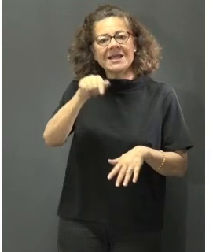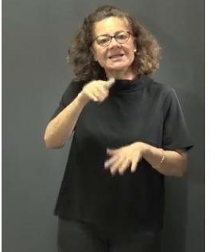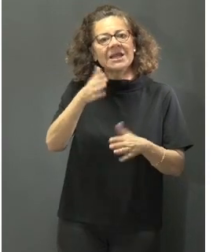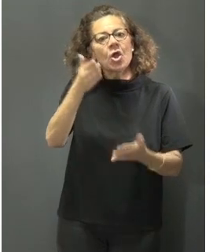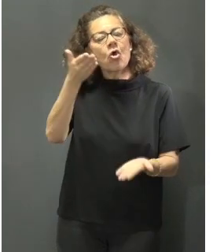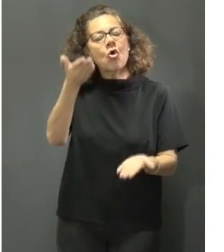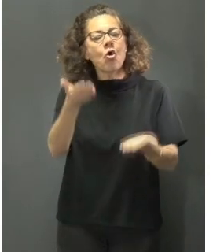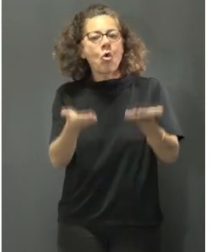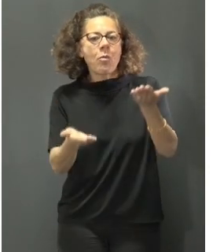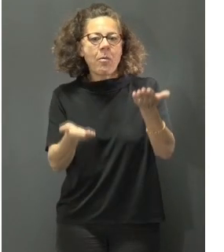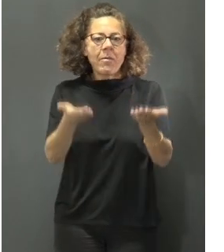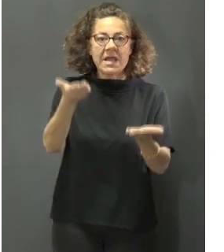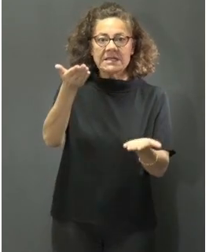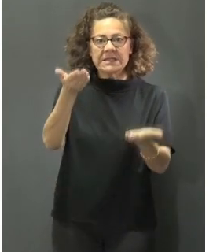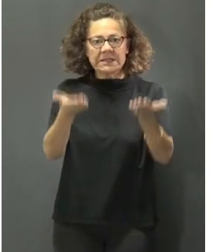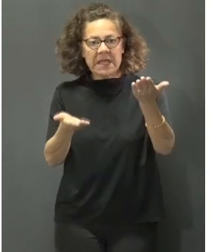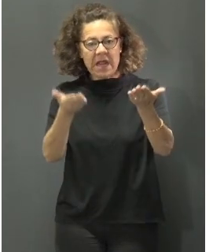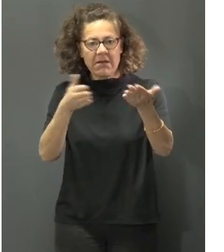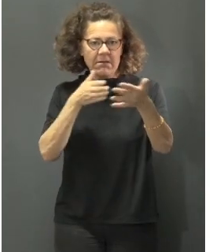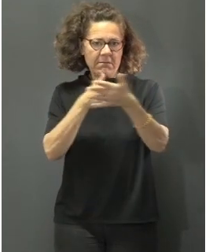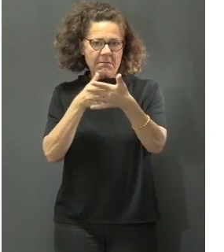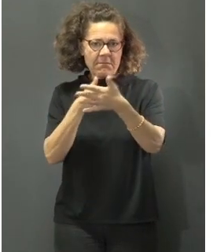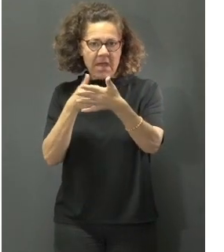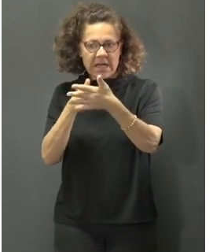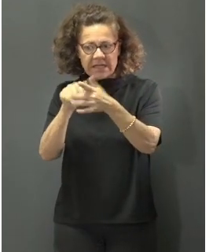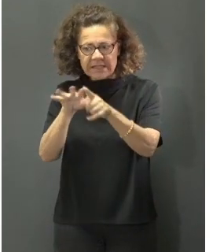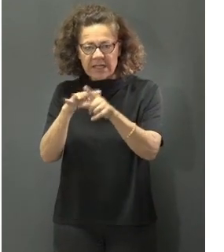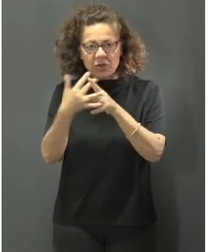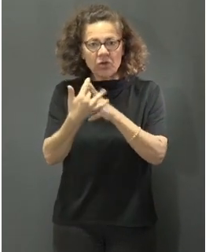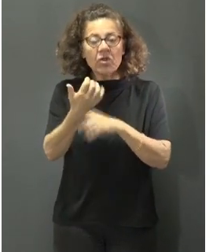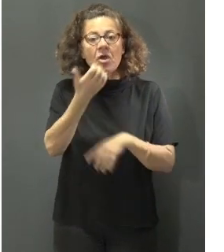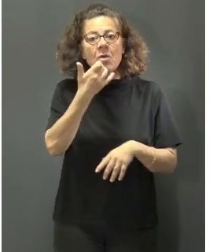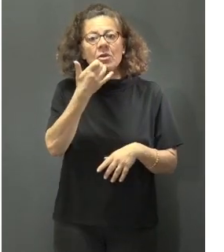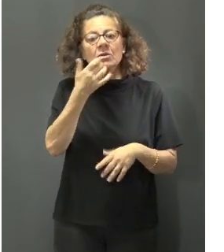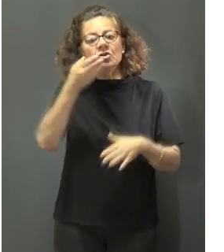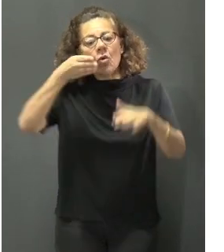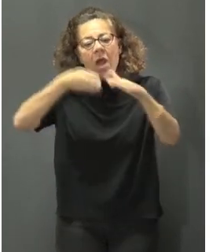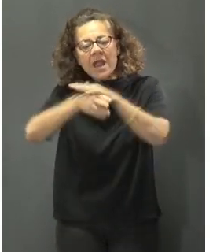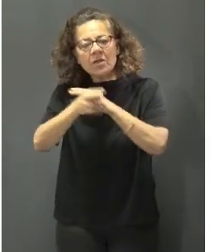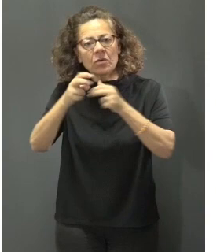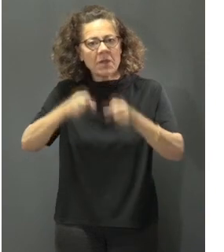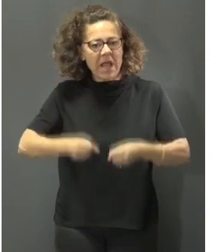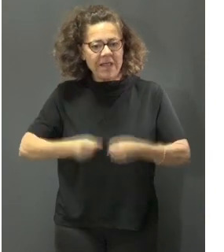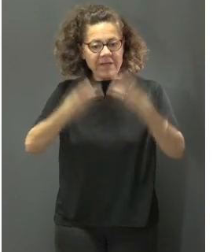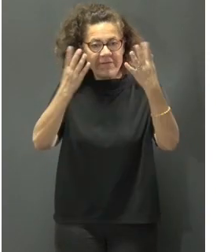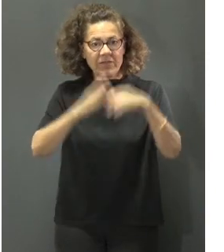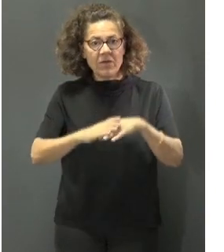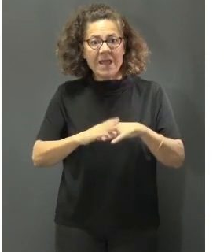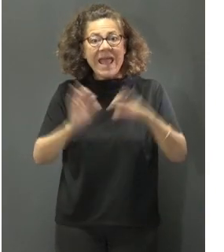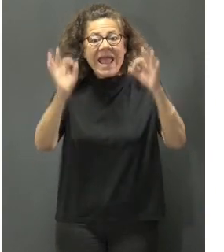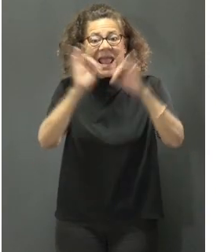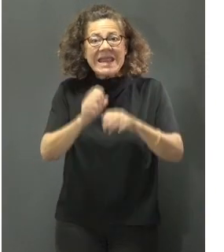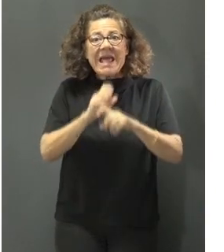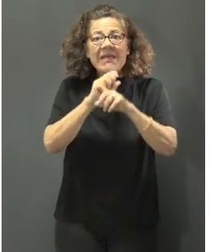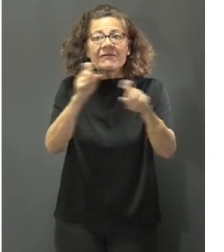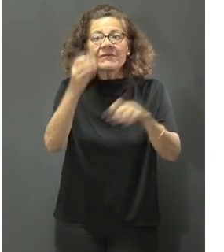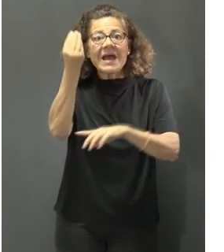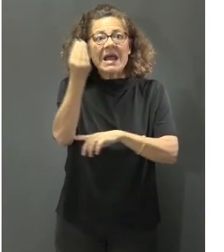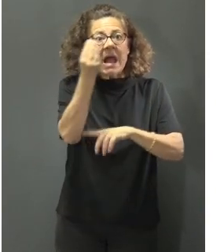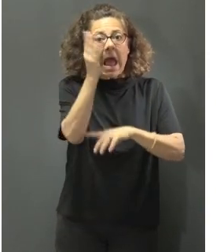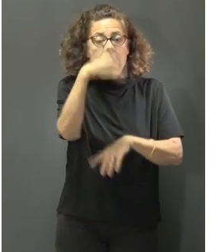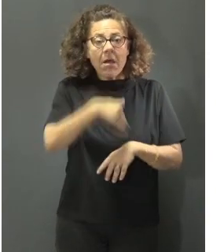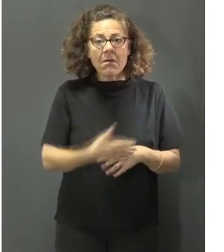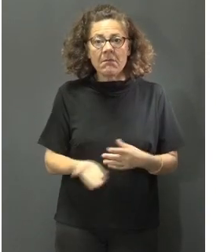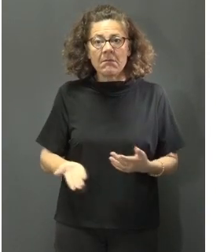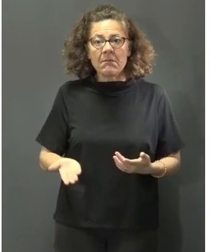compensar las barreras del entorno. Por ejemplo, si entro en un edificio y no hay nada de señalización,